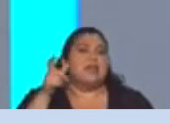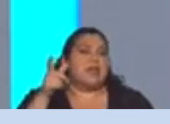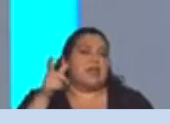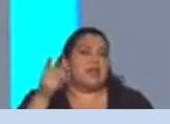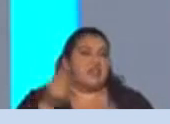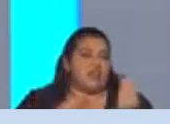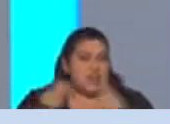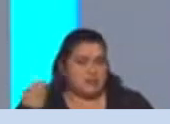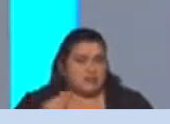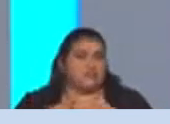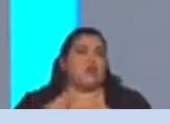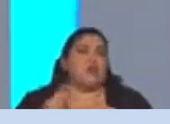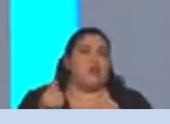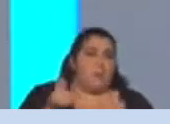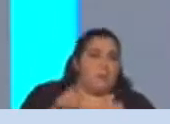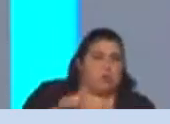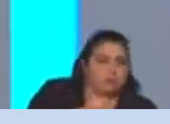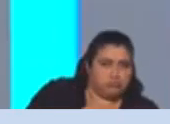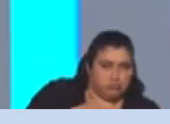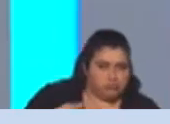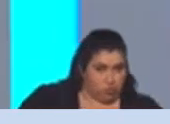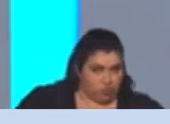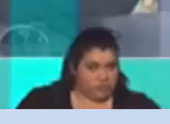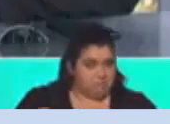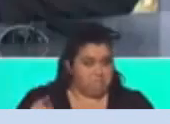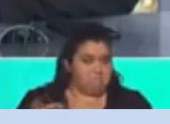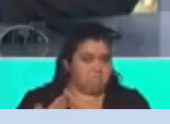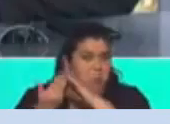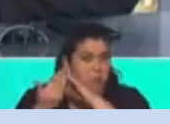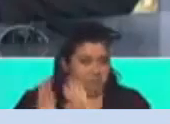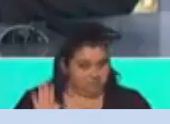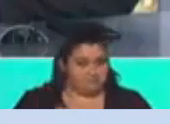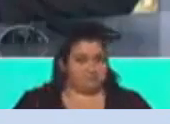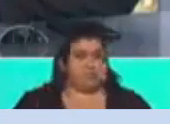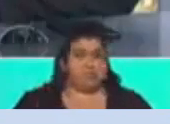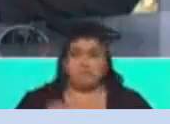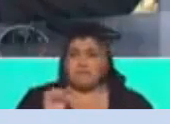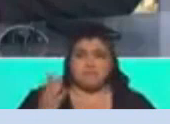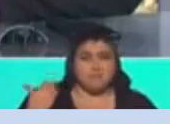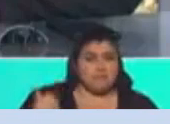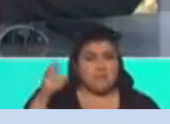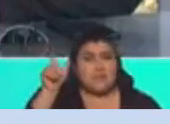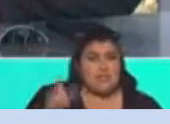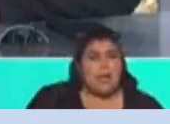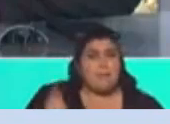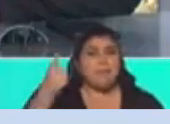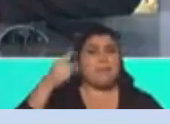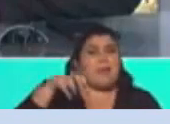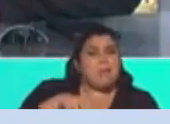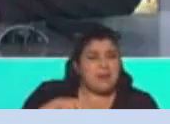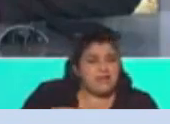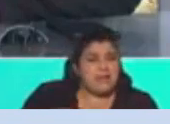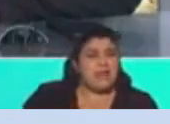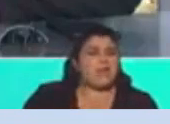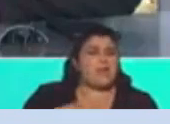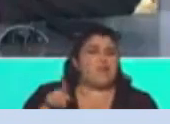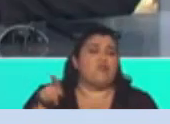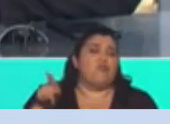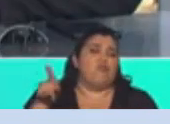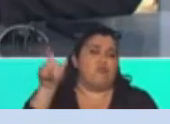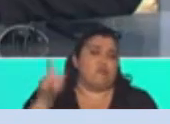financiero y bursátil fundamentalmente hace rato yo diría que es el primer empresario así de nivel que adhirió